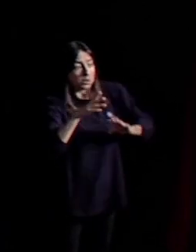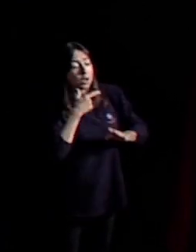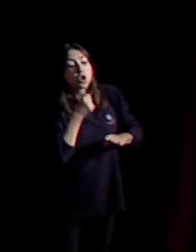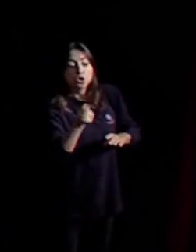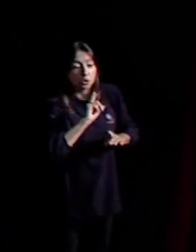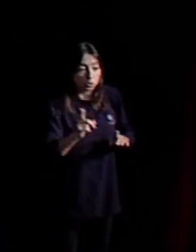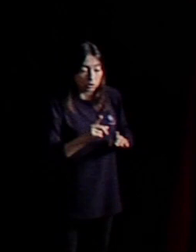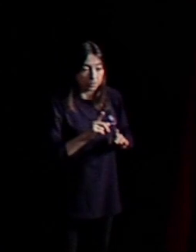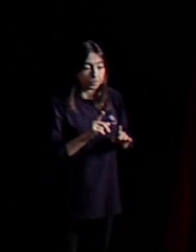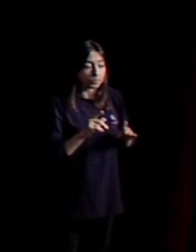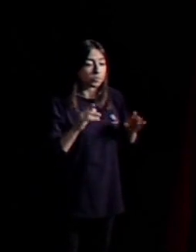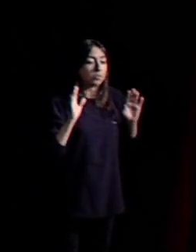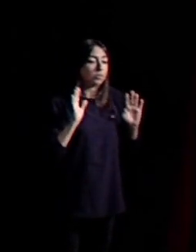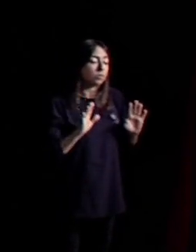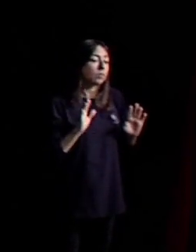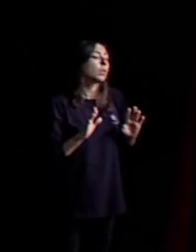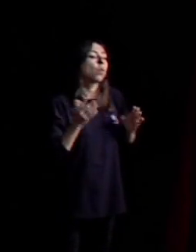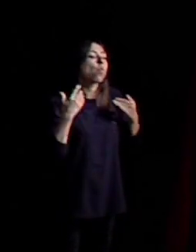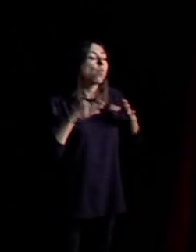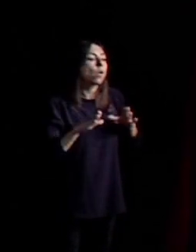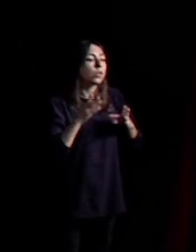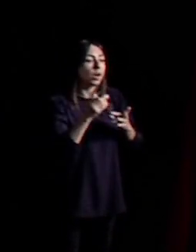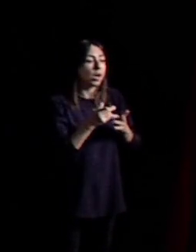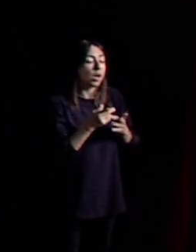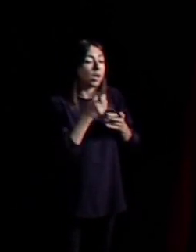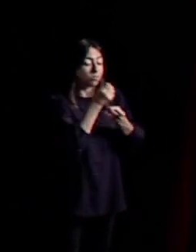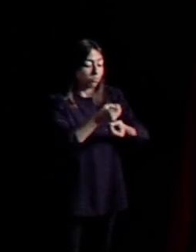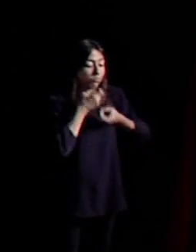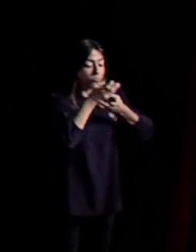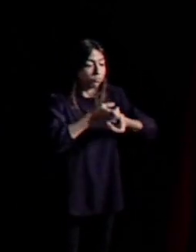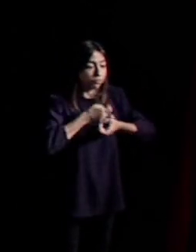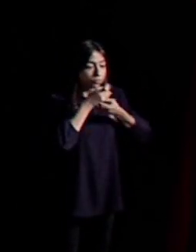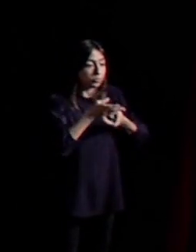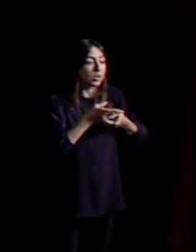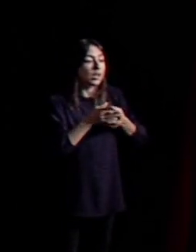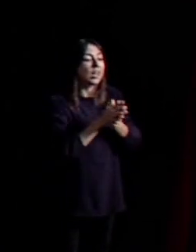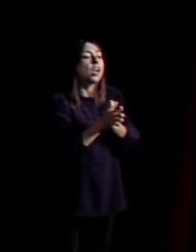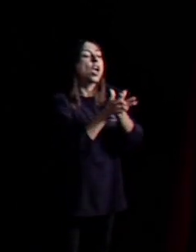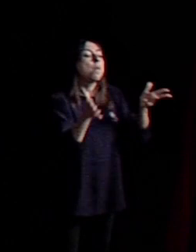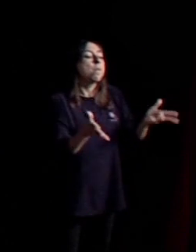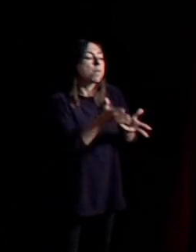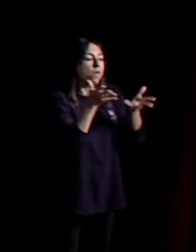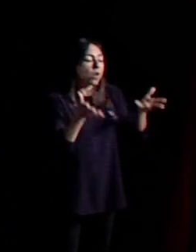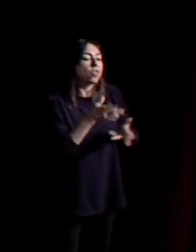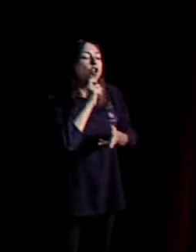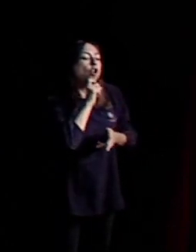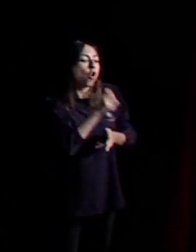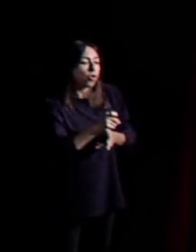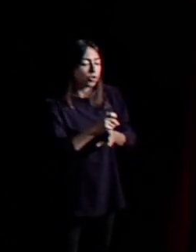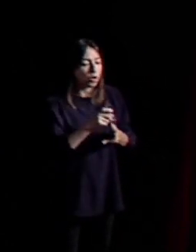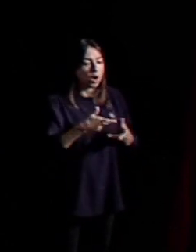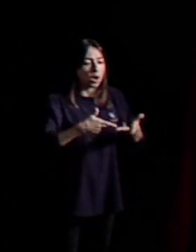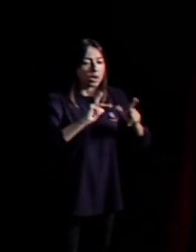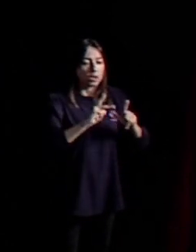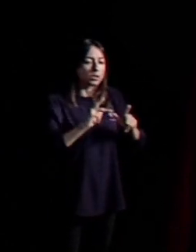ser, sino cuando las manifestamos, incitando, provocando al odio, ¿no? A la intolerancia, a